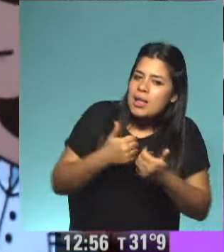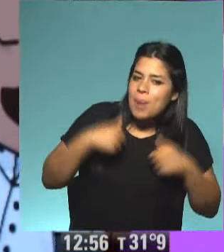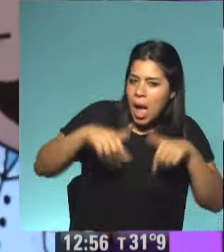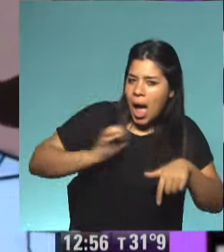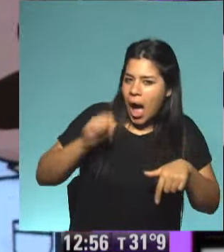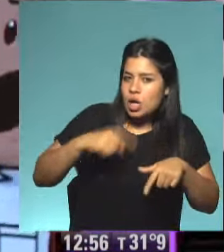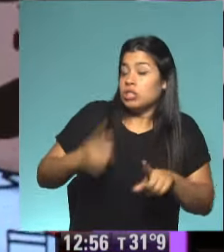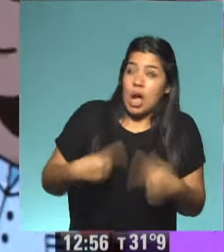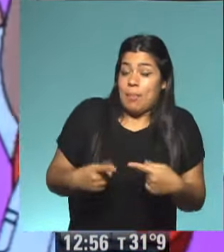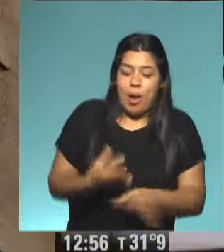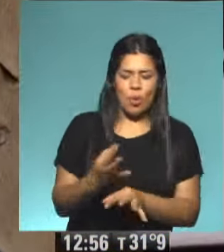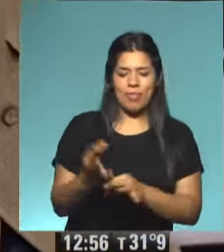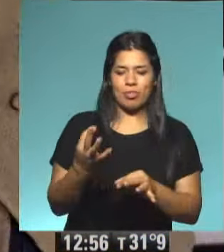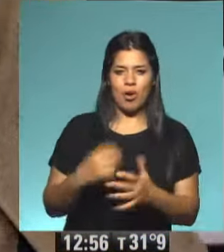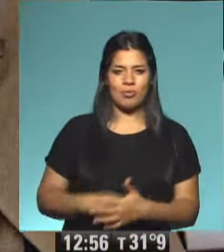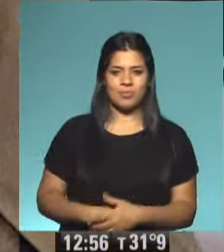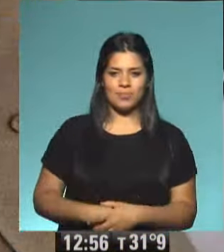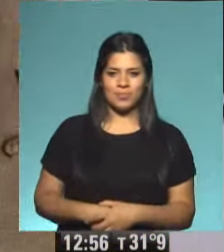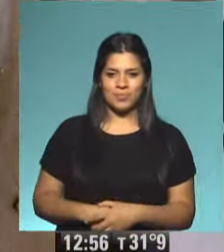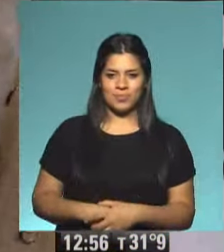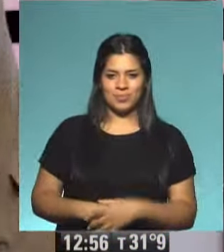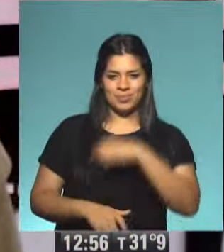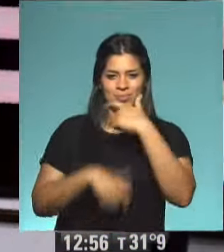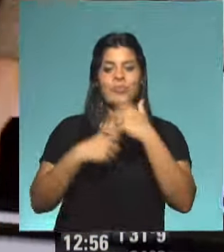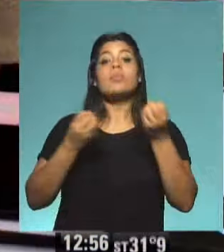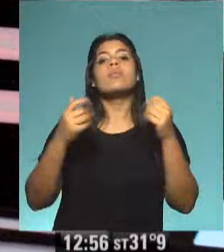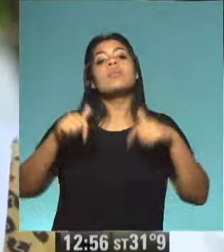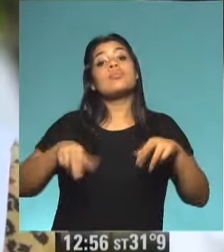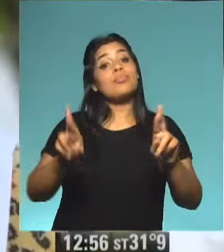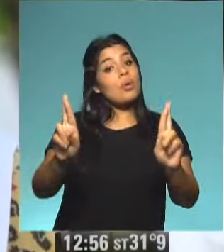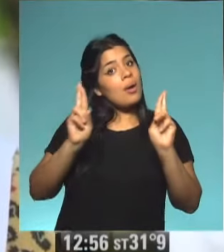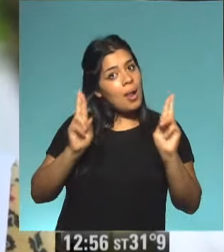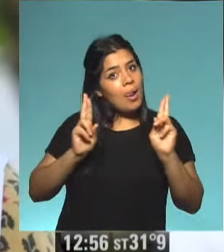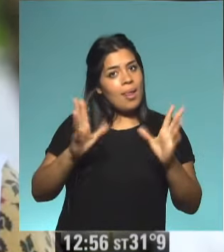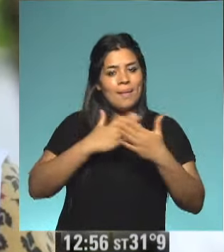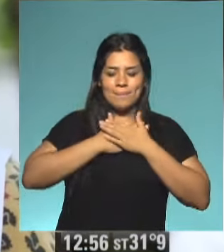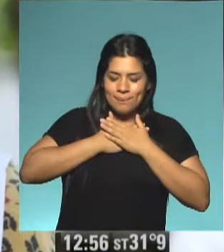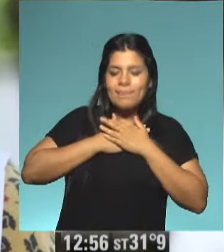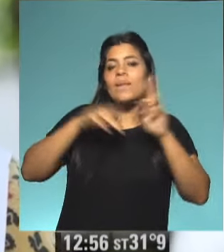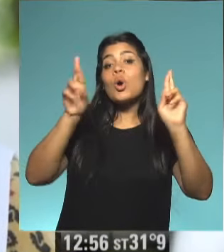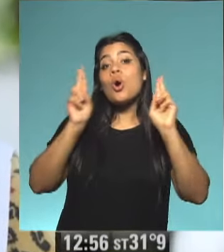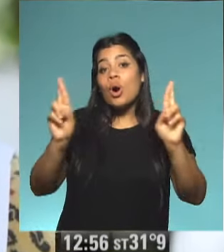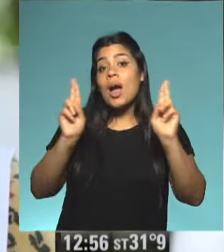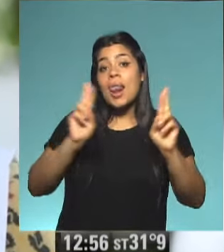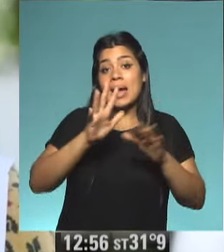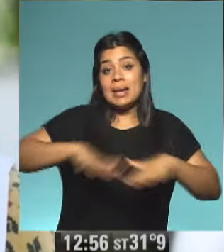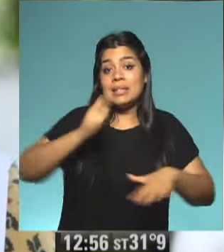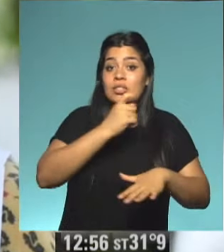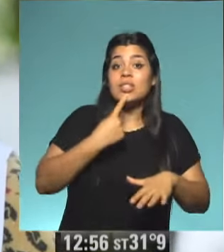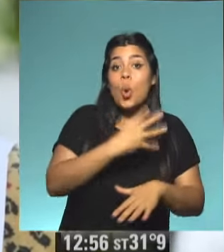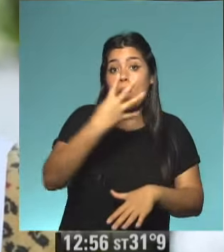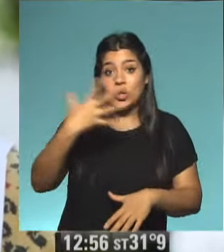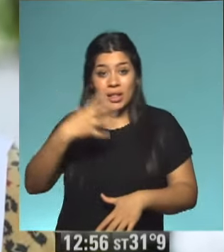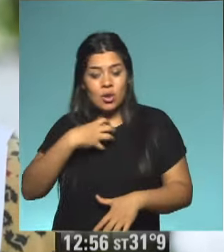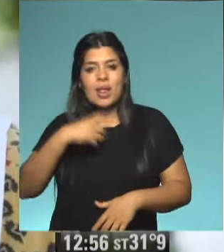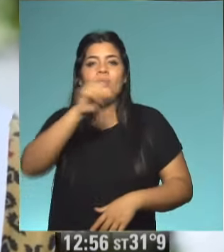en Seguimos Educando! Así que yo espero de todo corazón que los chicos y las chicas de cuarto y quinto grado hayan sentido